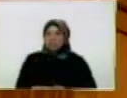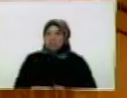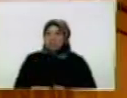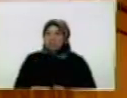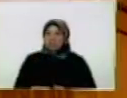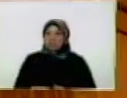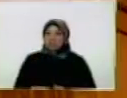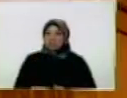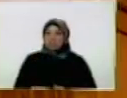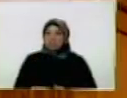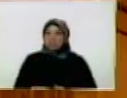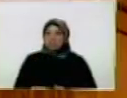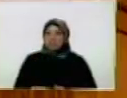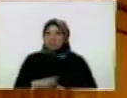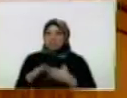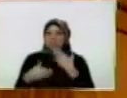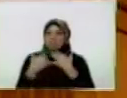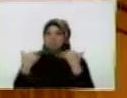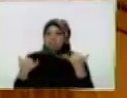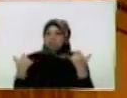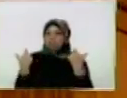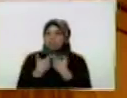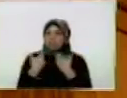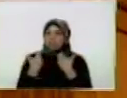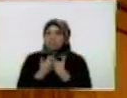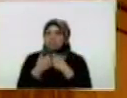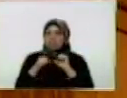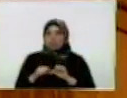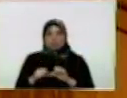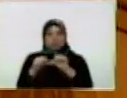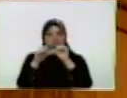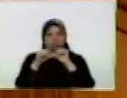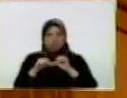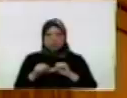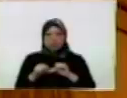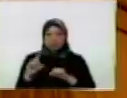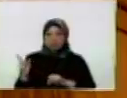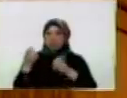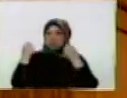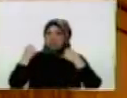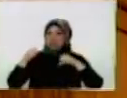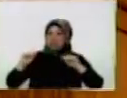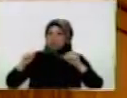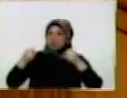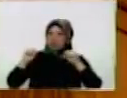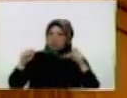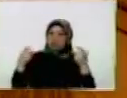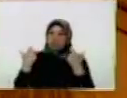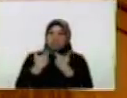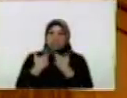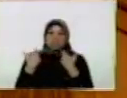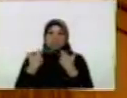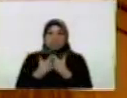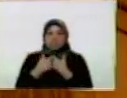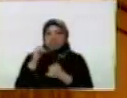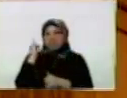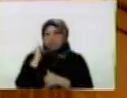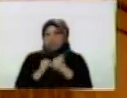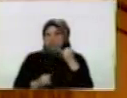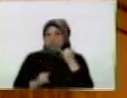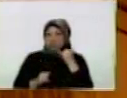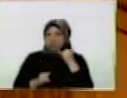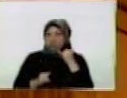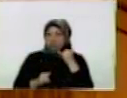Andan ellos en un golpe continuado, aplicando métodos de guerra multidimensionales